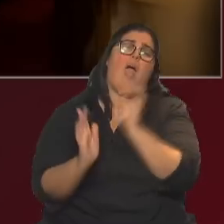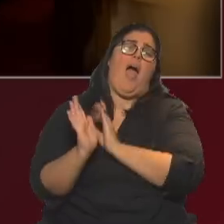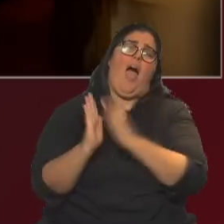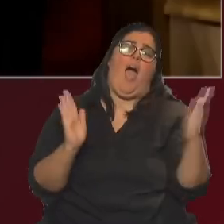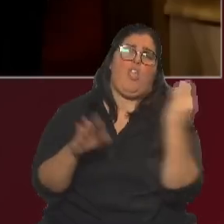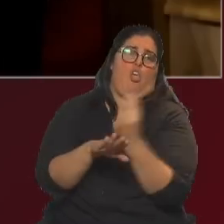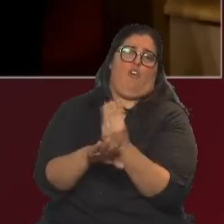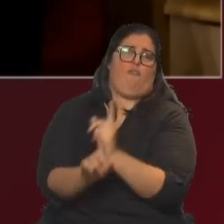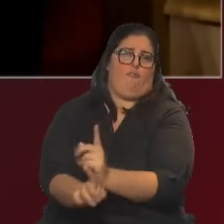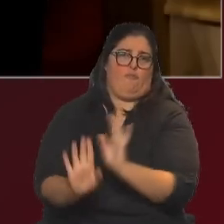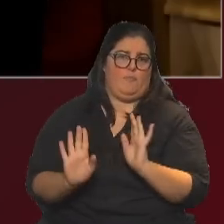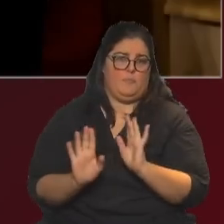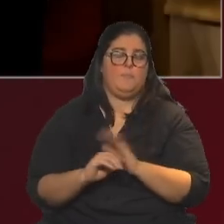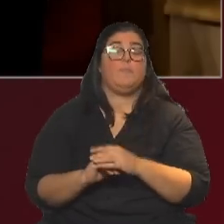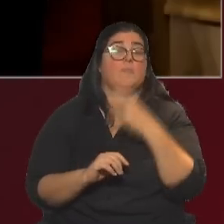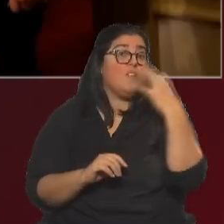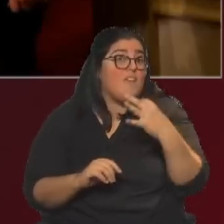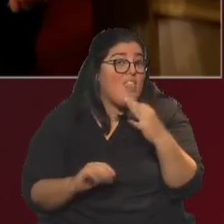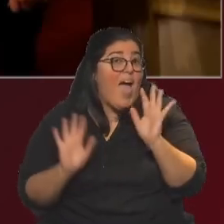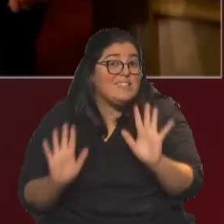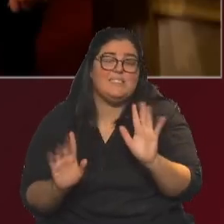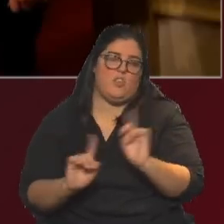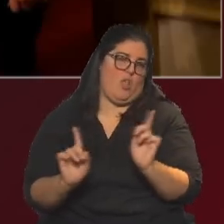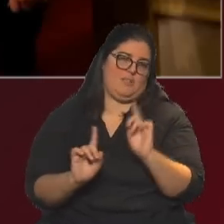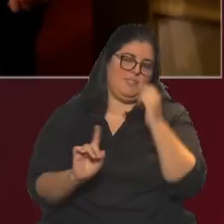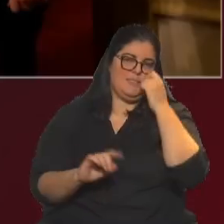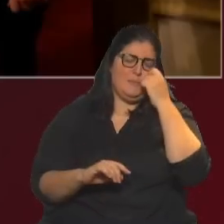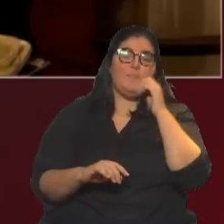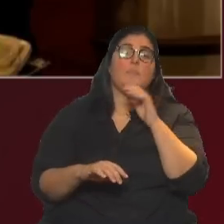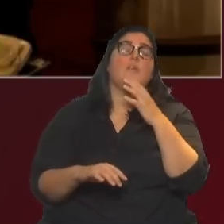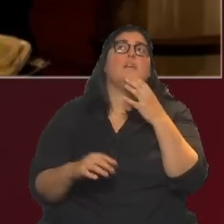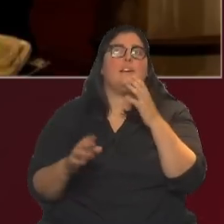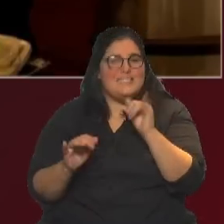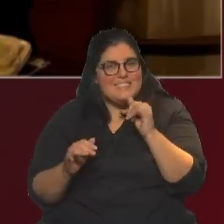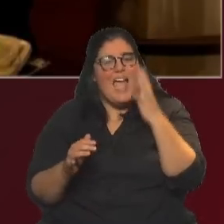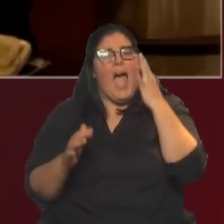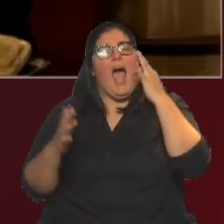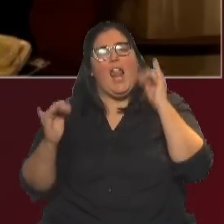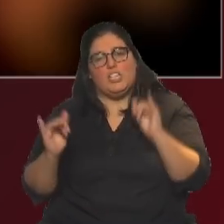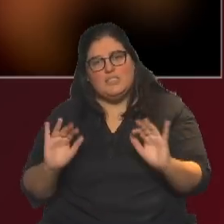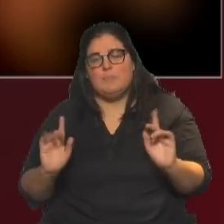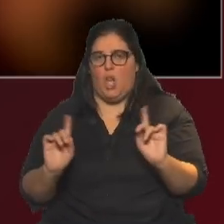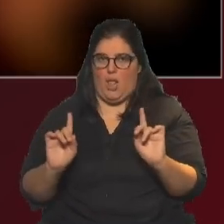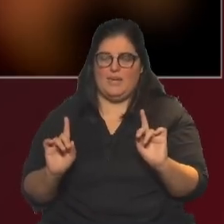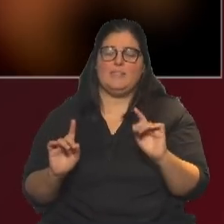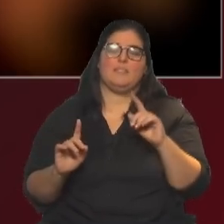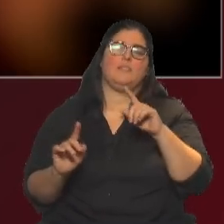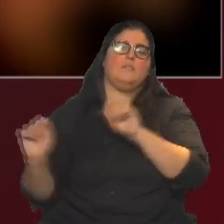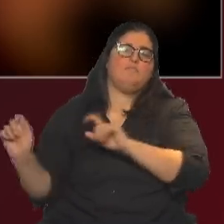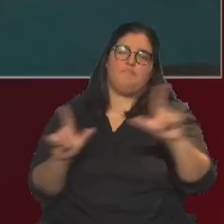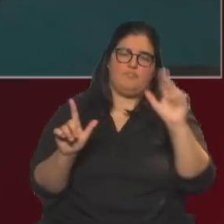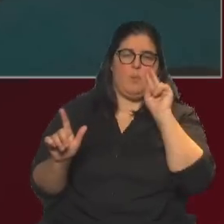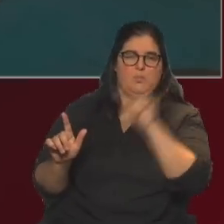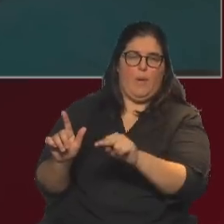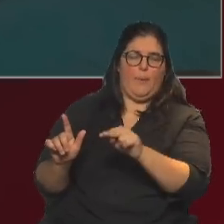embargo, esto no es exactamente así. Es un principio, pero como vamos a ver posteriormente en otra de las placas, ya